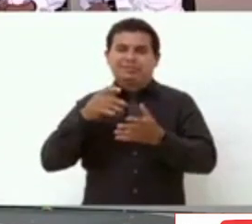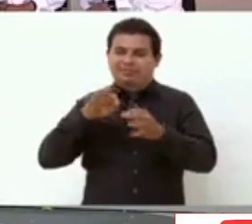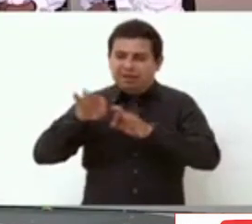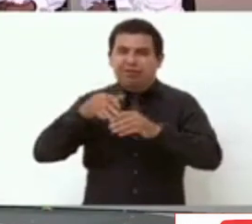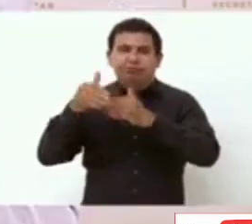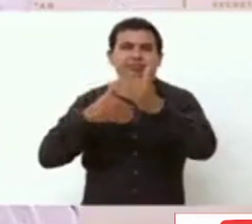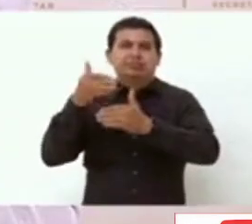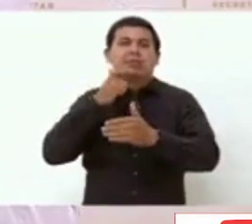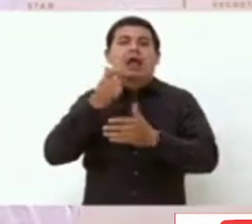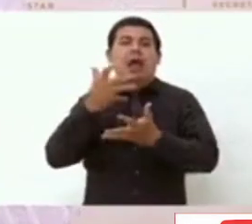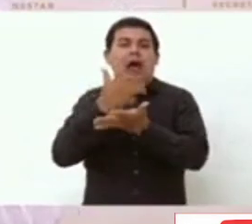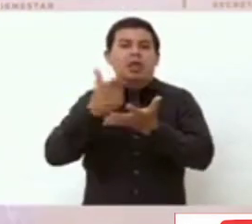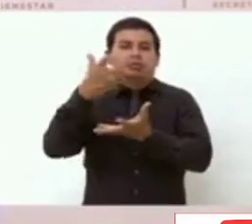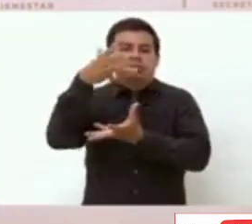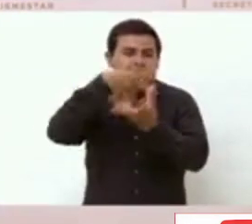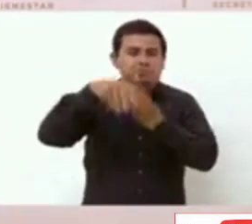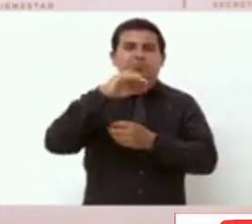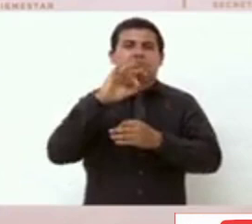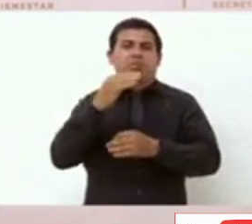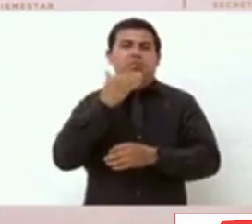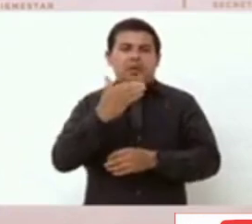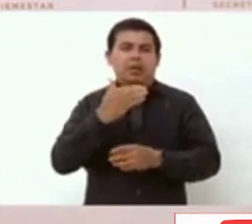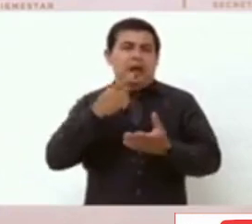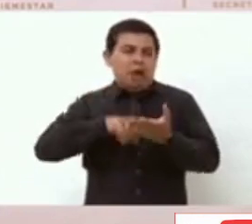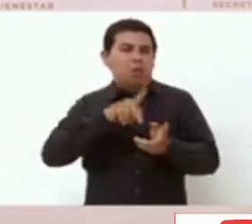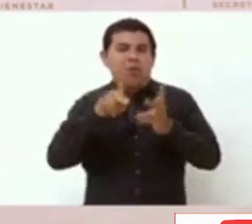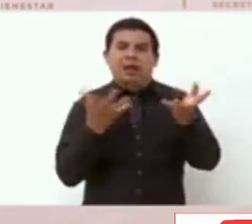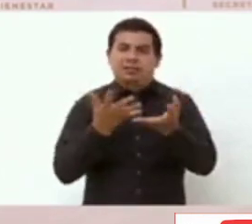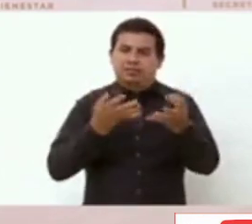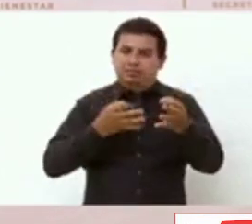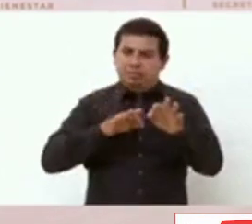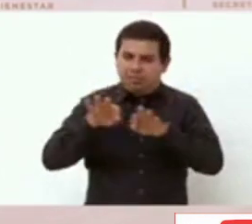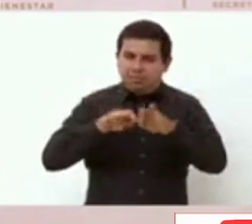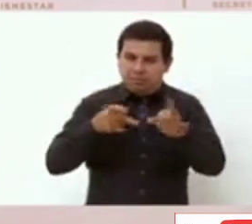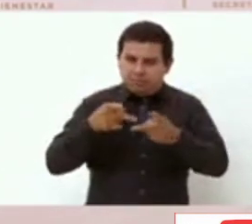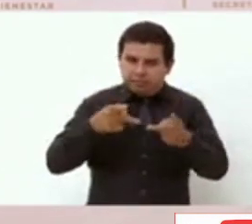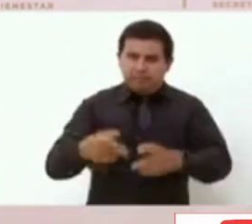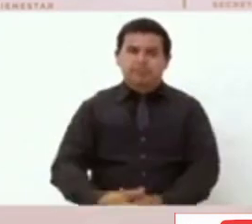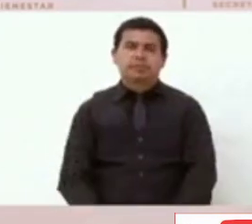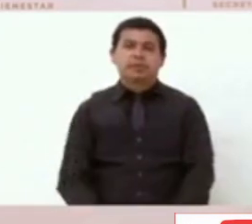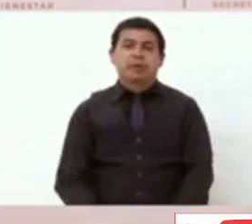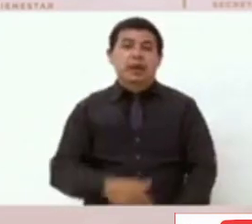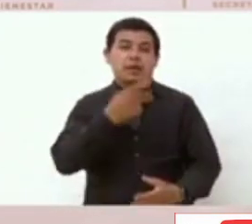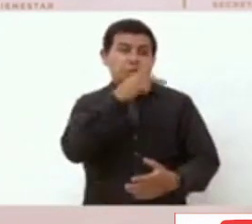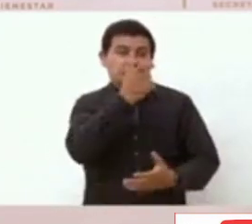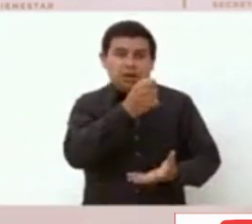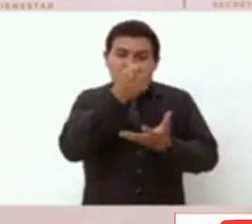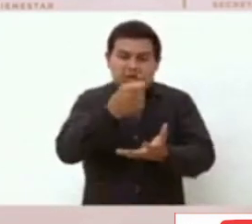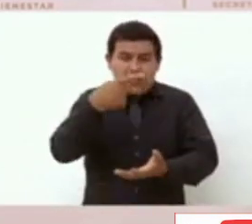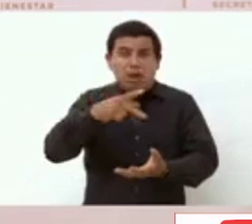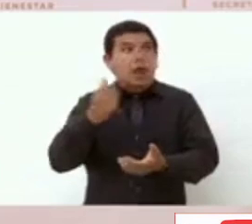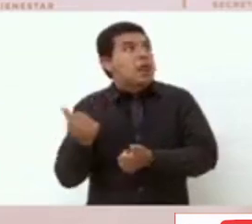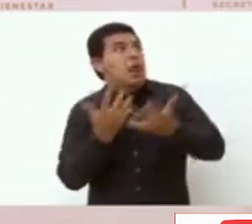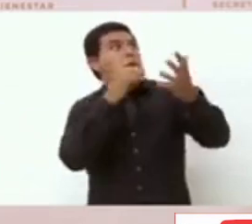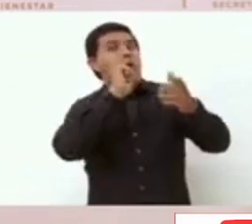Es inversión foránea. Y las remesas se quedan